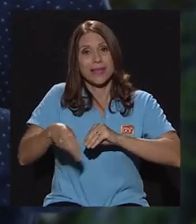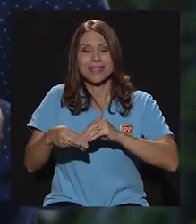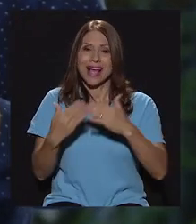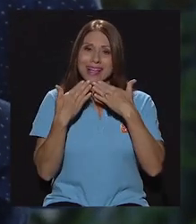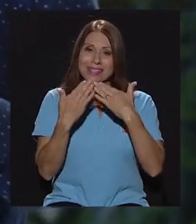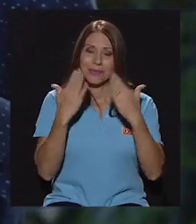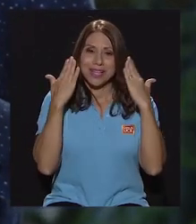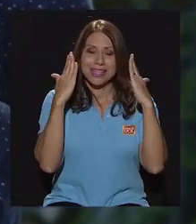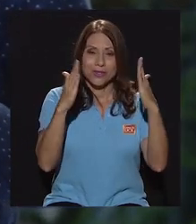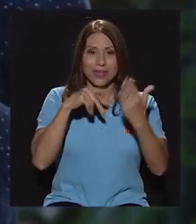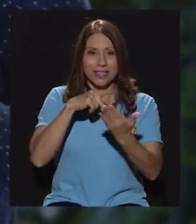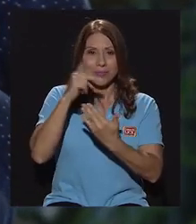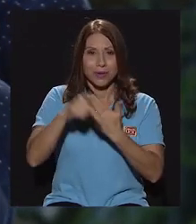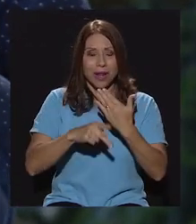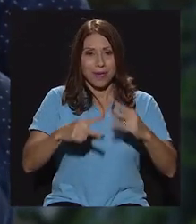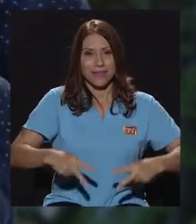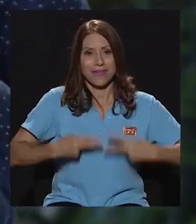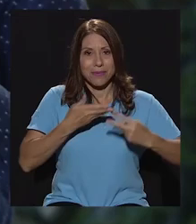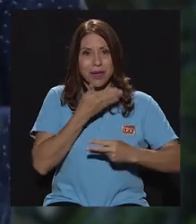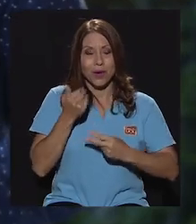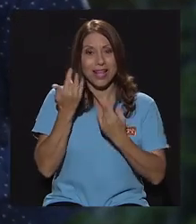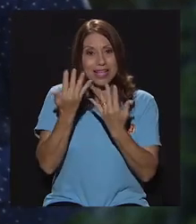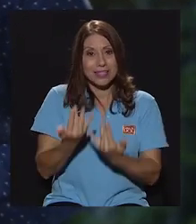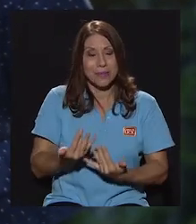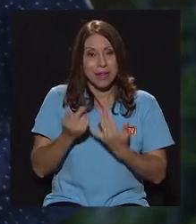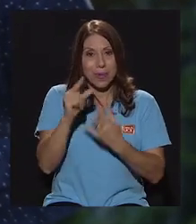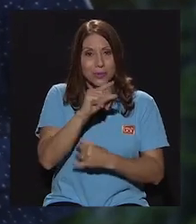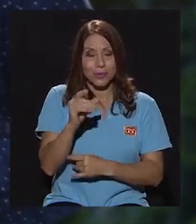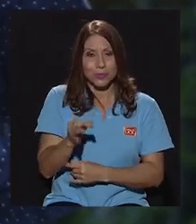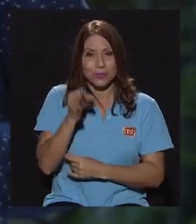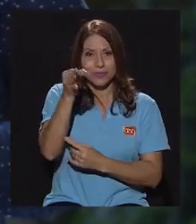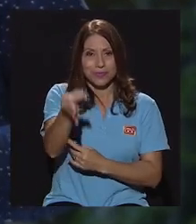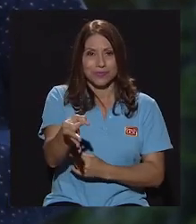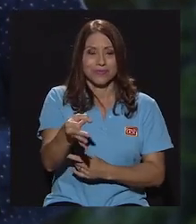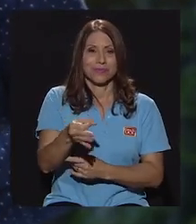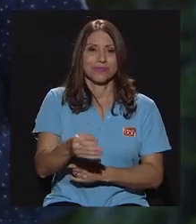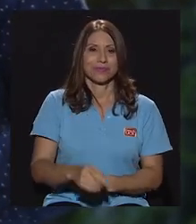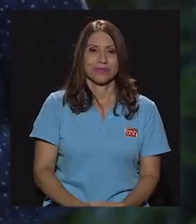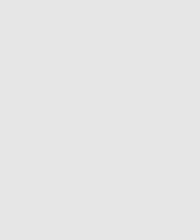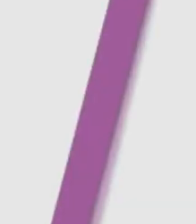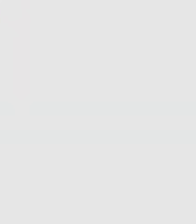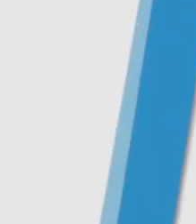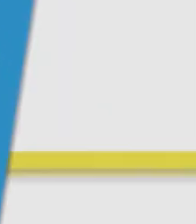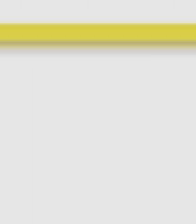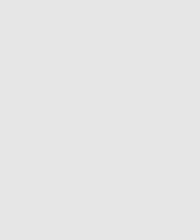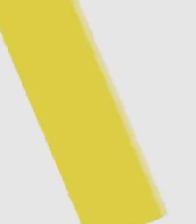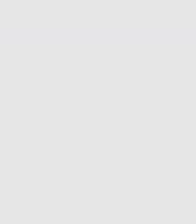este programa de Vivir Mejor. Les esperamos en nuestra próxima edición. Hasta pronto.